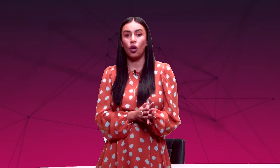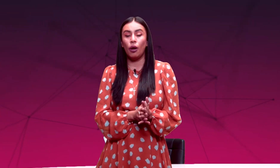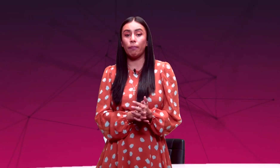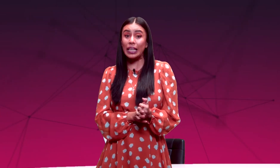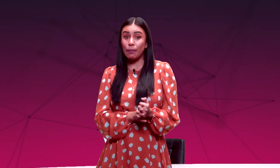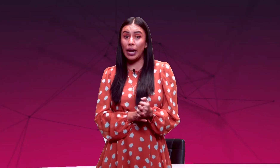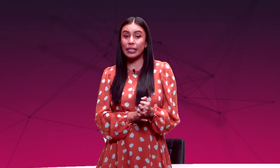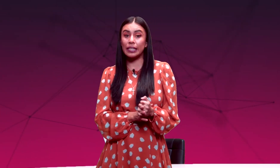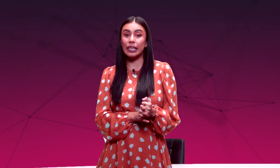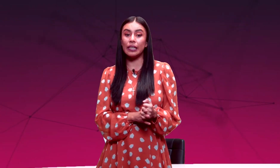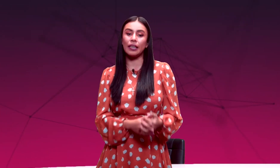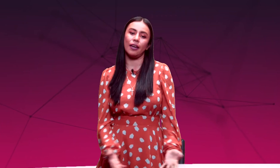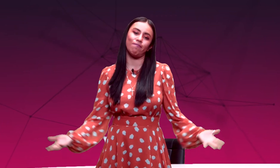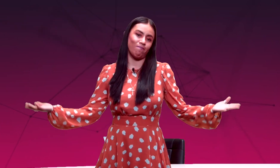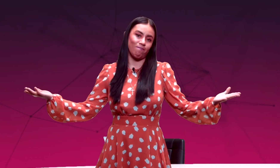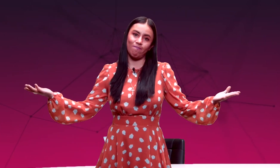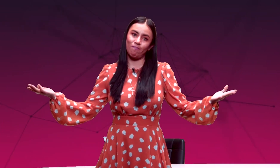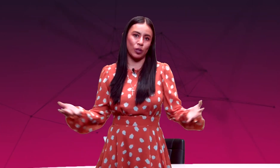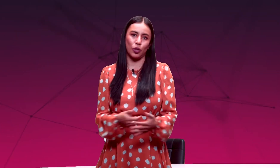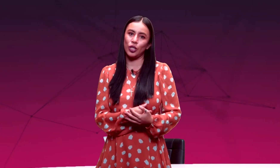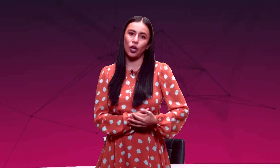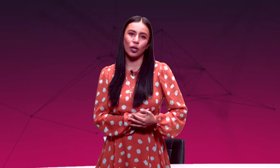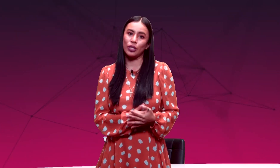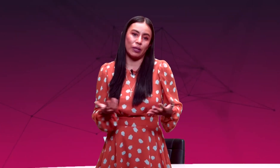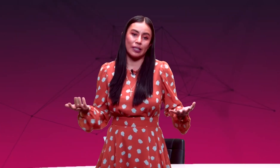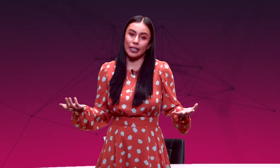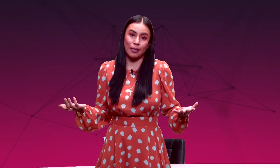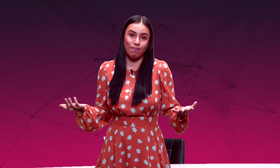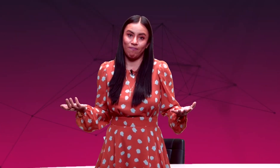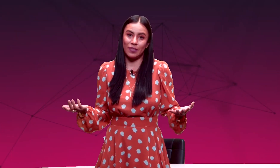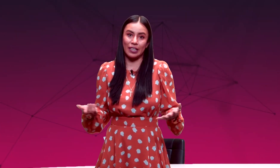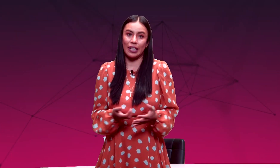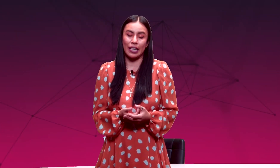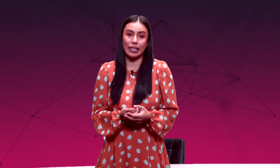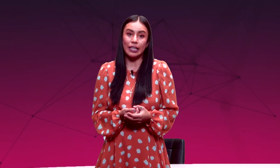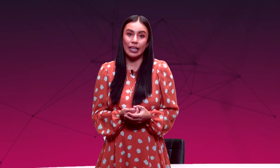siendo víctimas y que, pues bueno, si no le gusta al presidente,